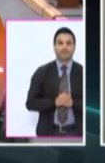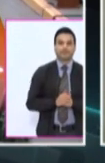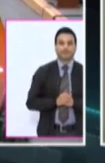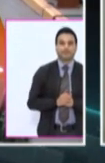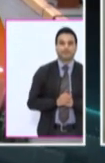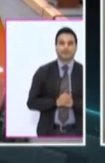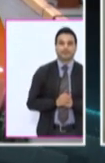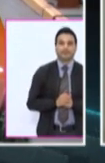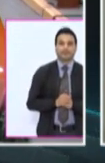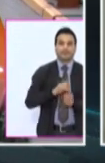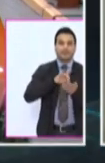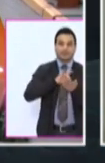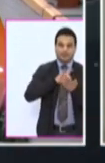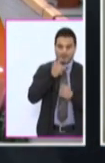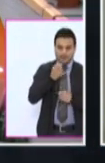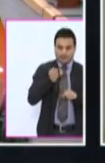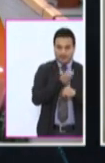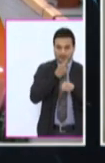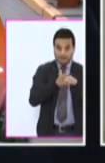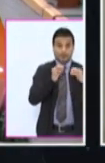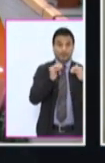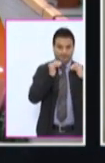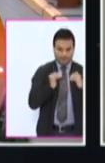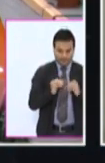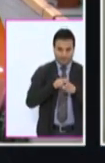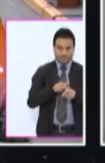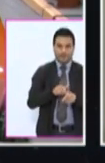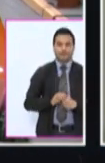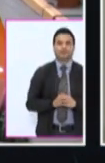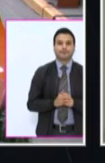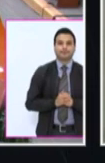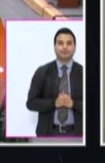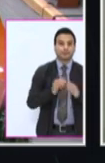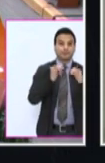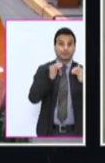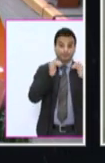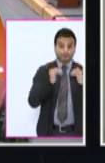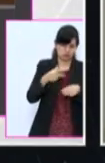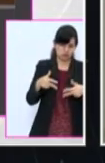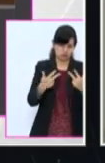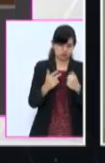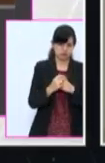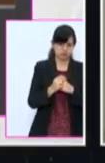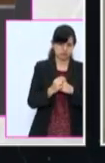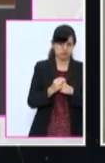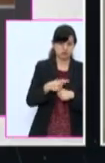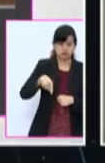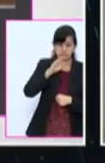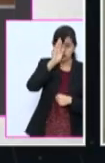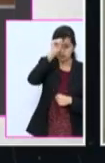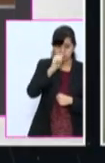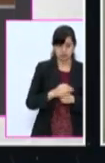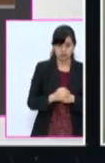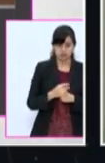claramente son Porfirio Muñoz Ledo y Mario Delgado. Uh-huh. Y para realizar esa encuesta, como